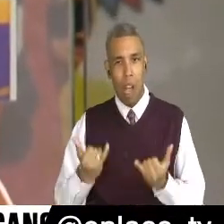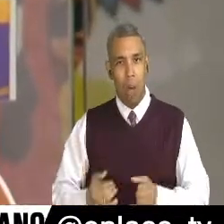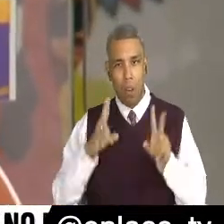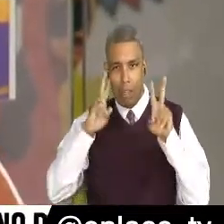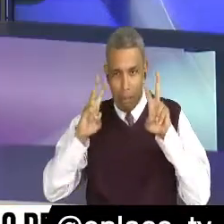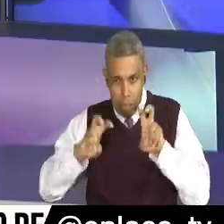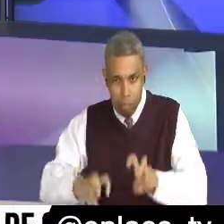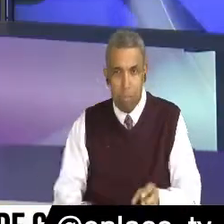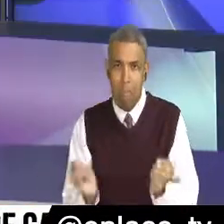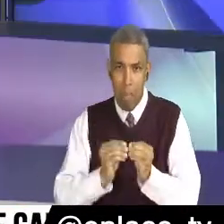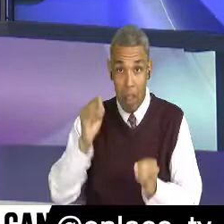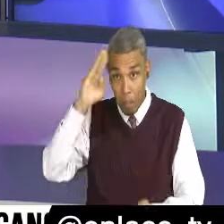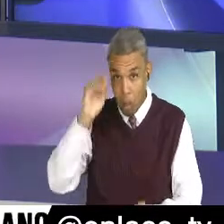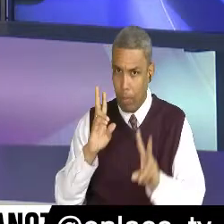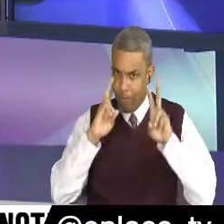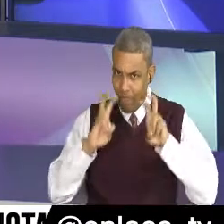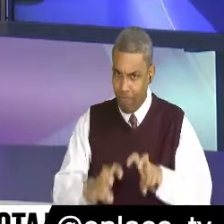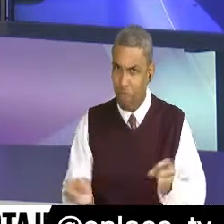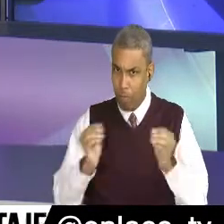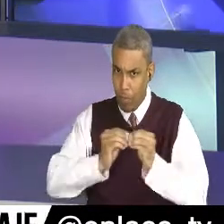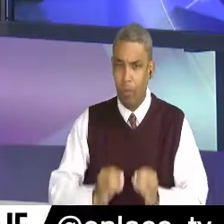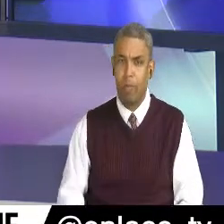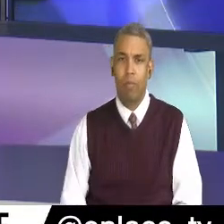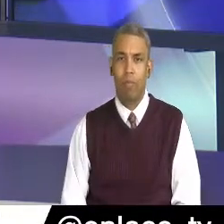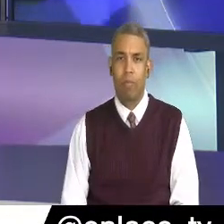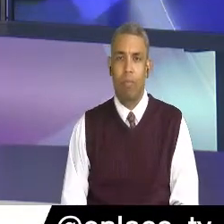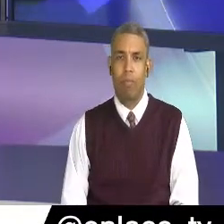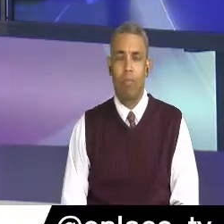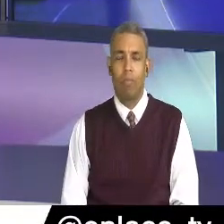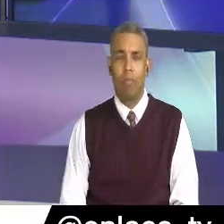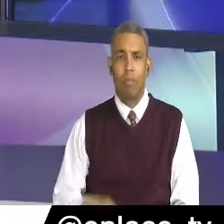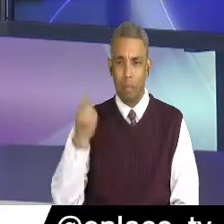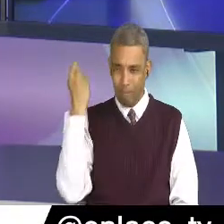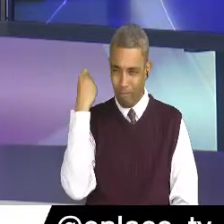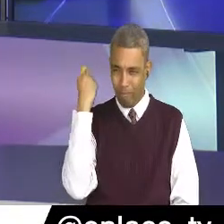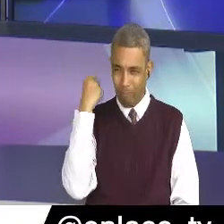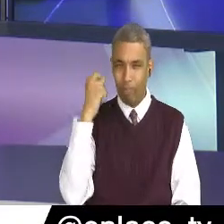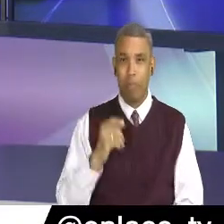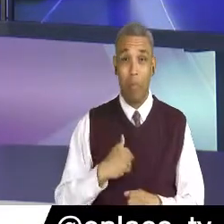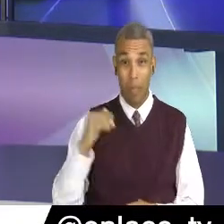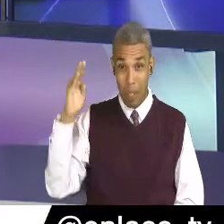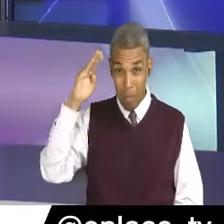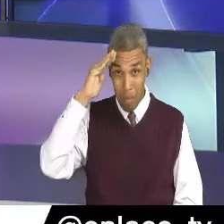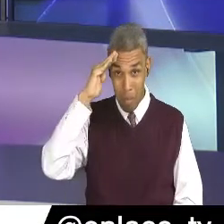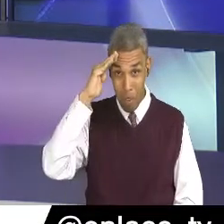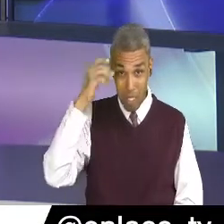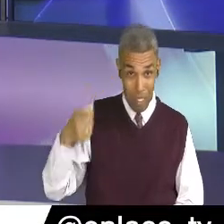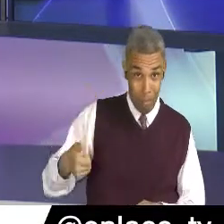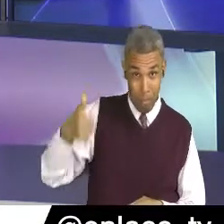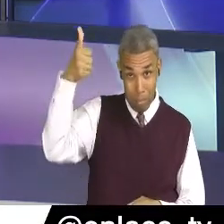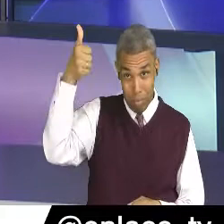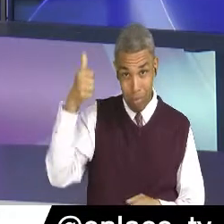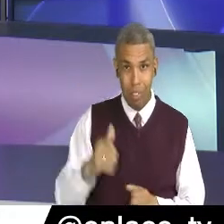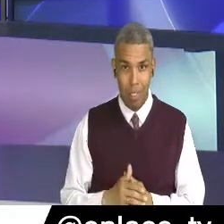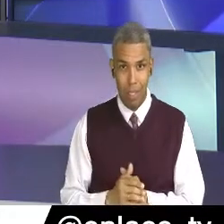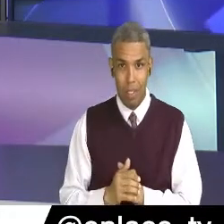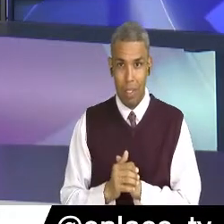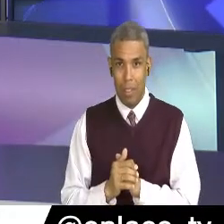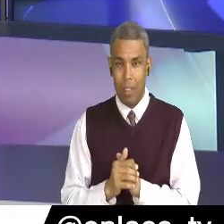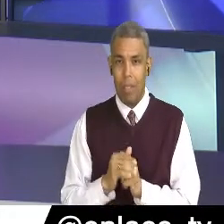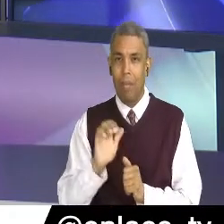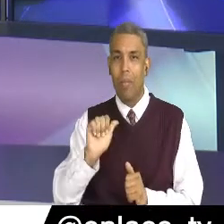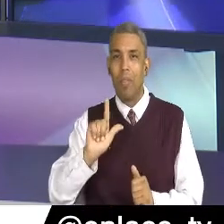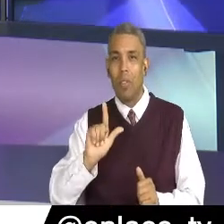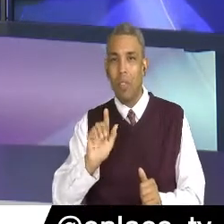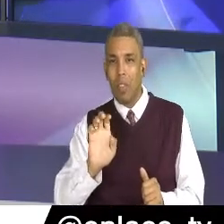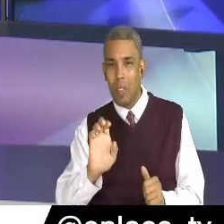investigación. Y en rueda de prensa ofrecida hace pocos minutos, el comandante de la estación de policía de Barranca Bermeja, el mayor Alejandro